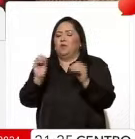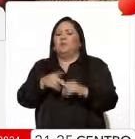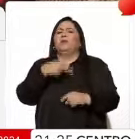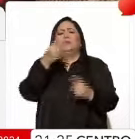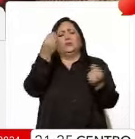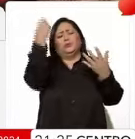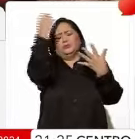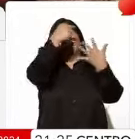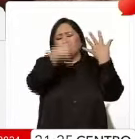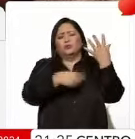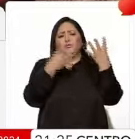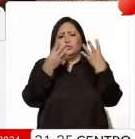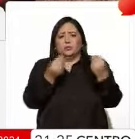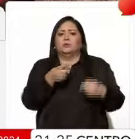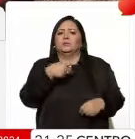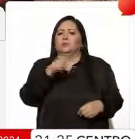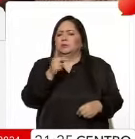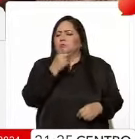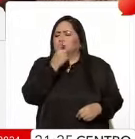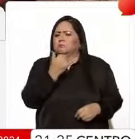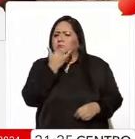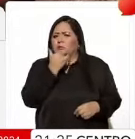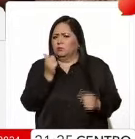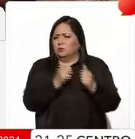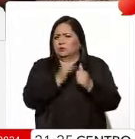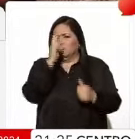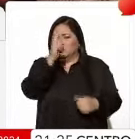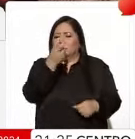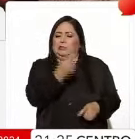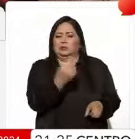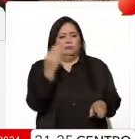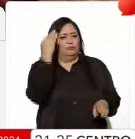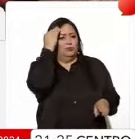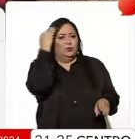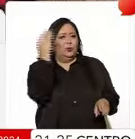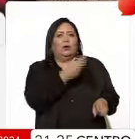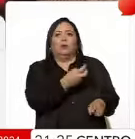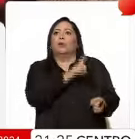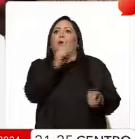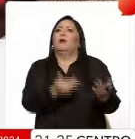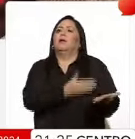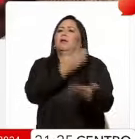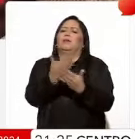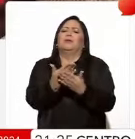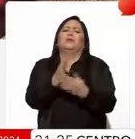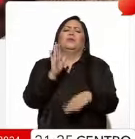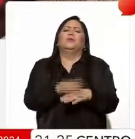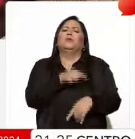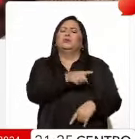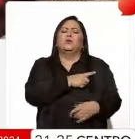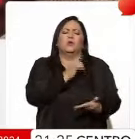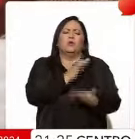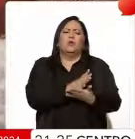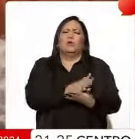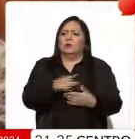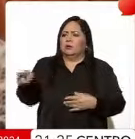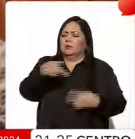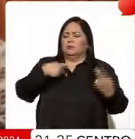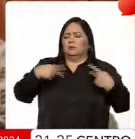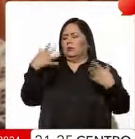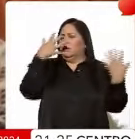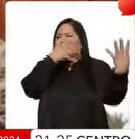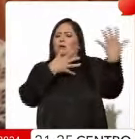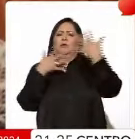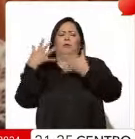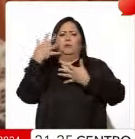de cuentas me parece un acto, y lo digo con todo respeto, ridículo hacer esta presentación, porque lo único que busca es desinformar,